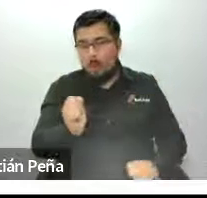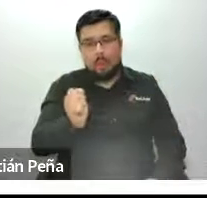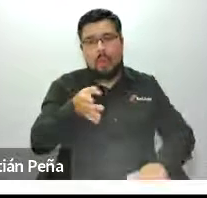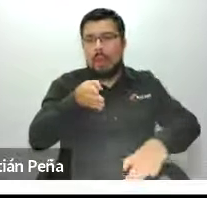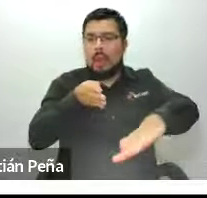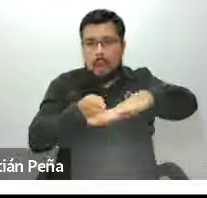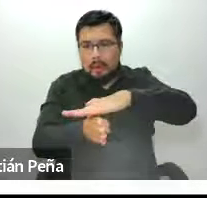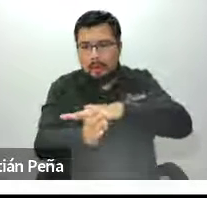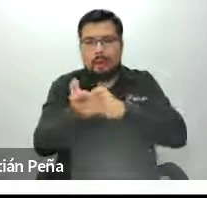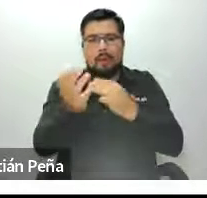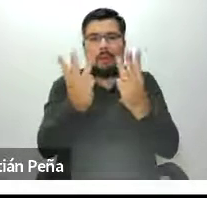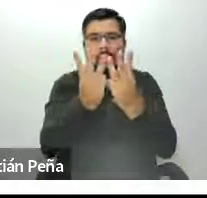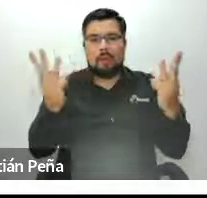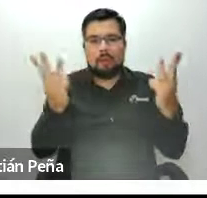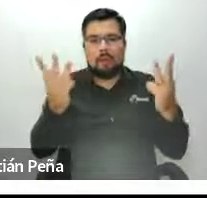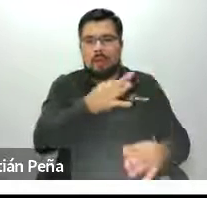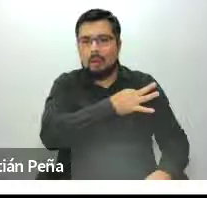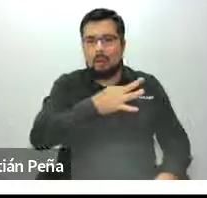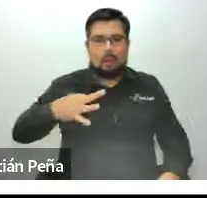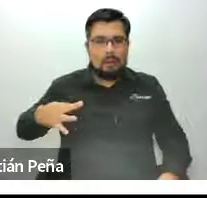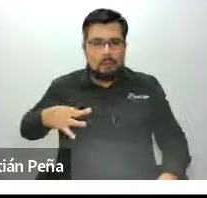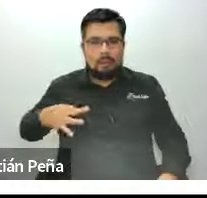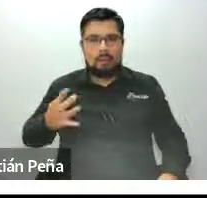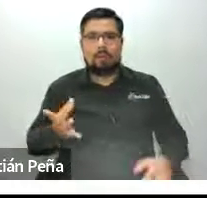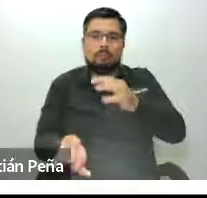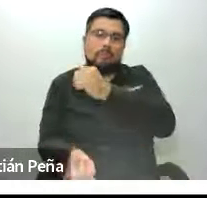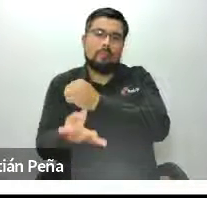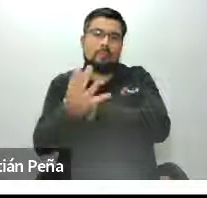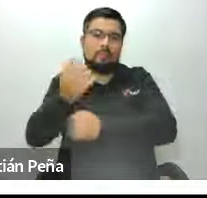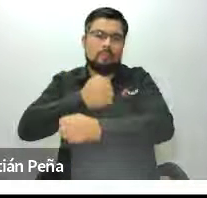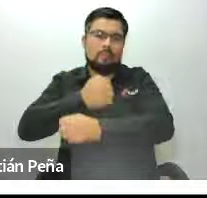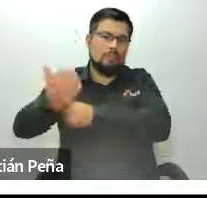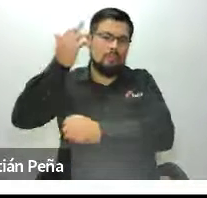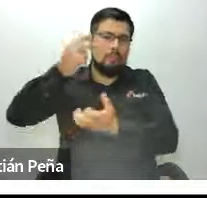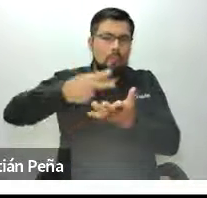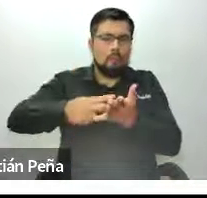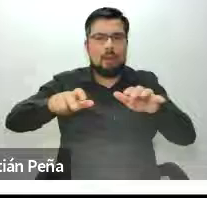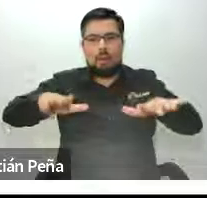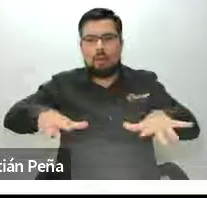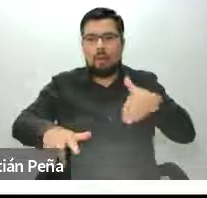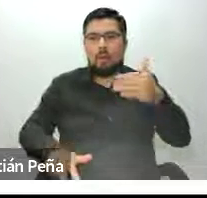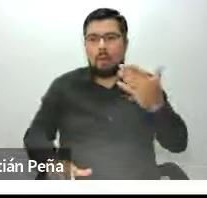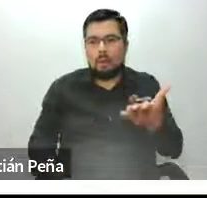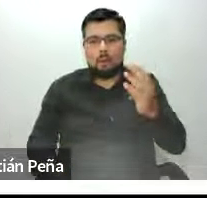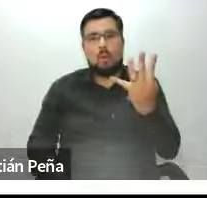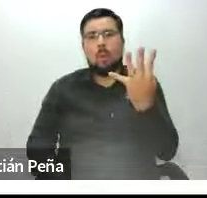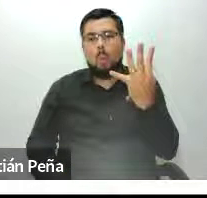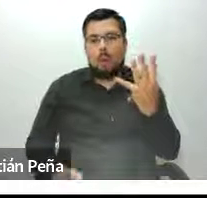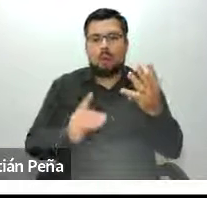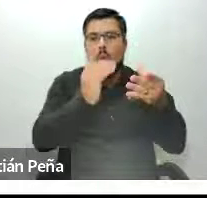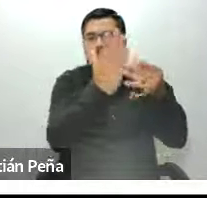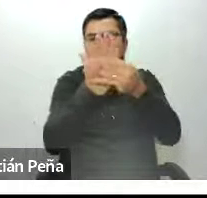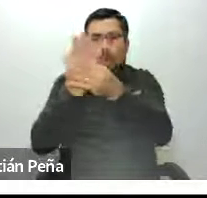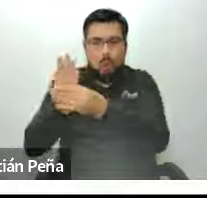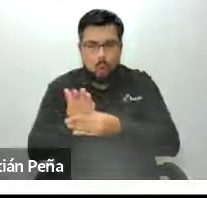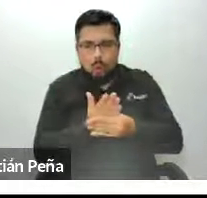del Ministerio desde el año 2018, ¿no es cierto? Y son 4 documentos distintos, pero que tienen un